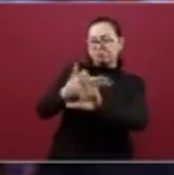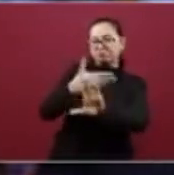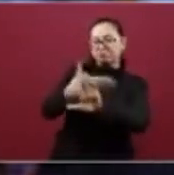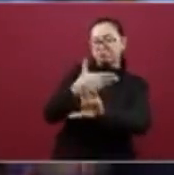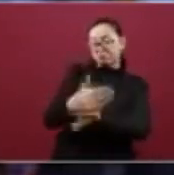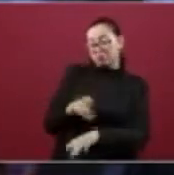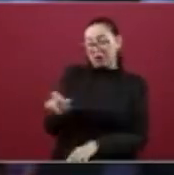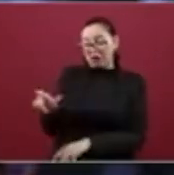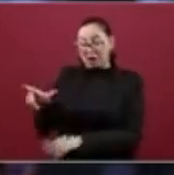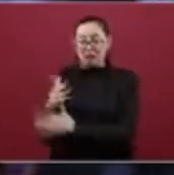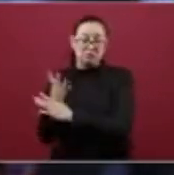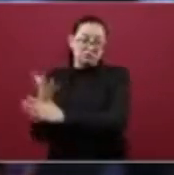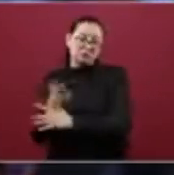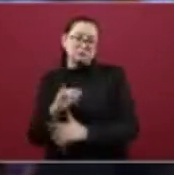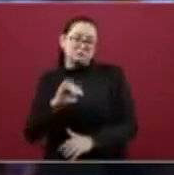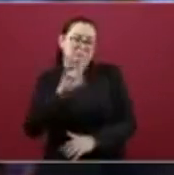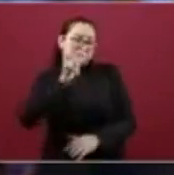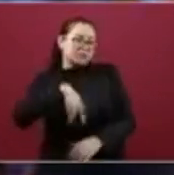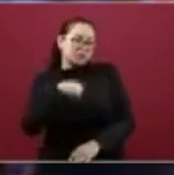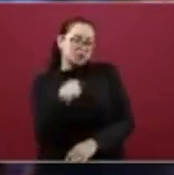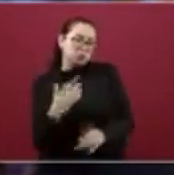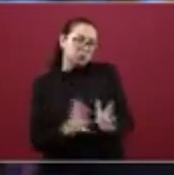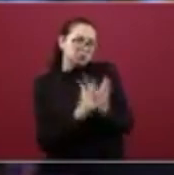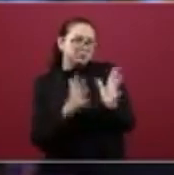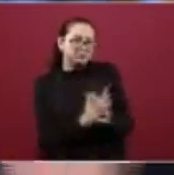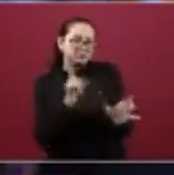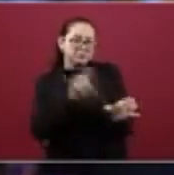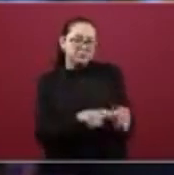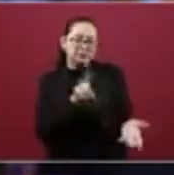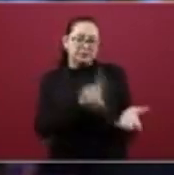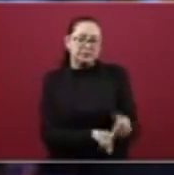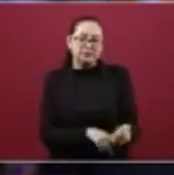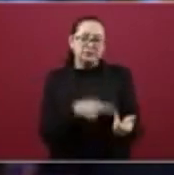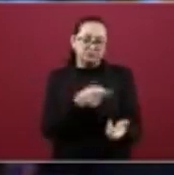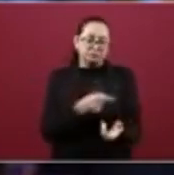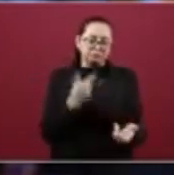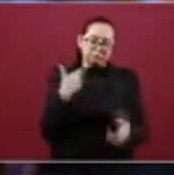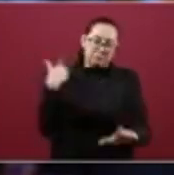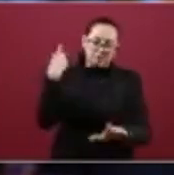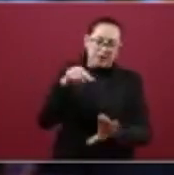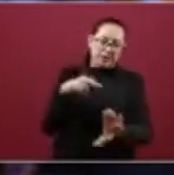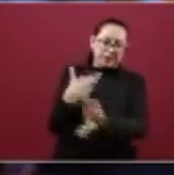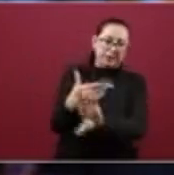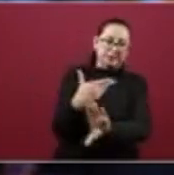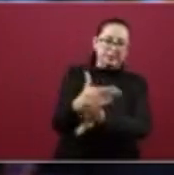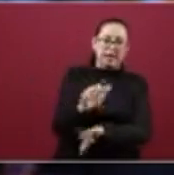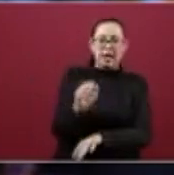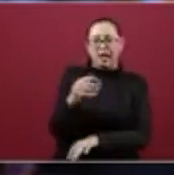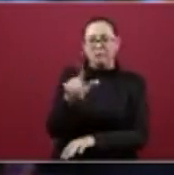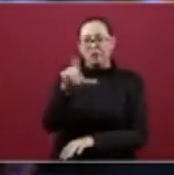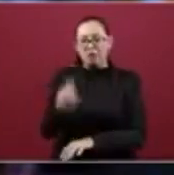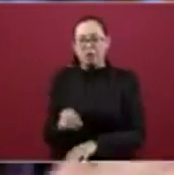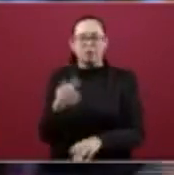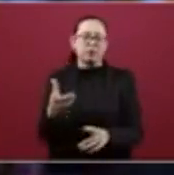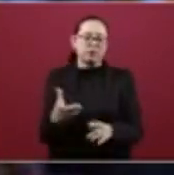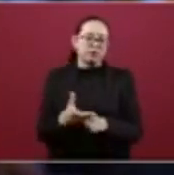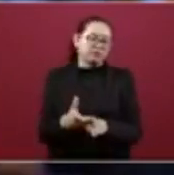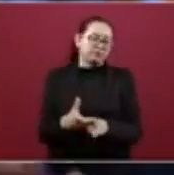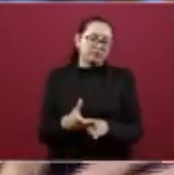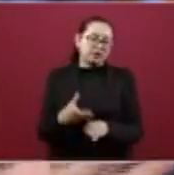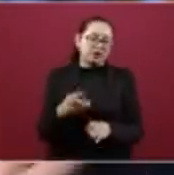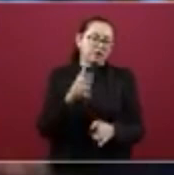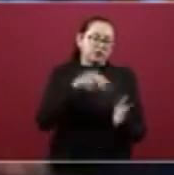Central lo tocó y ahora este nuevo testimonio acrecenta esta documentación de lo que pasó desde